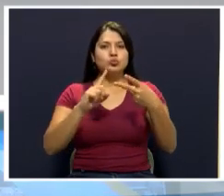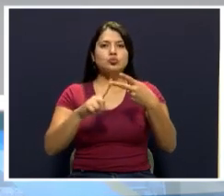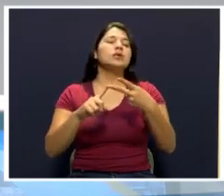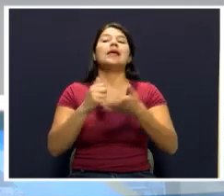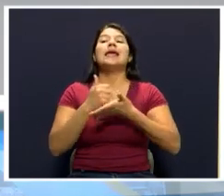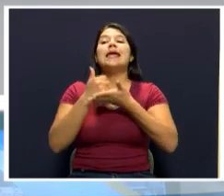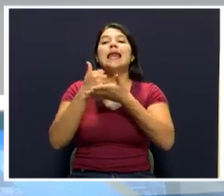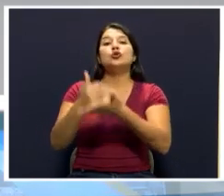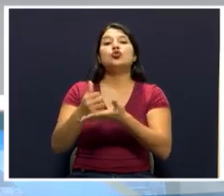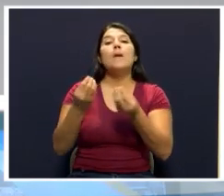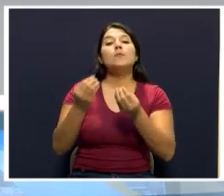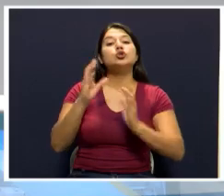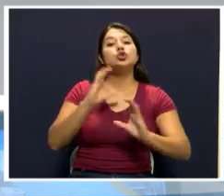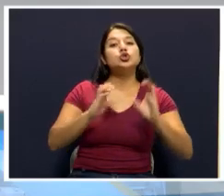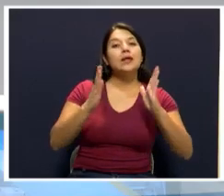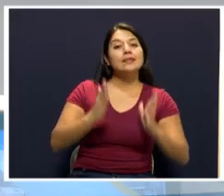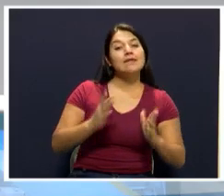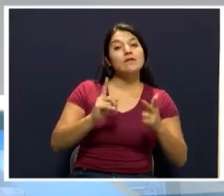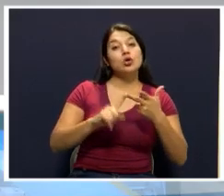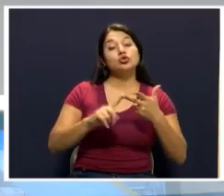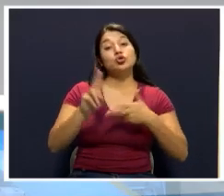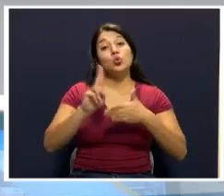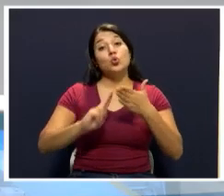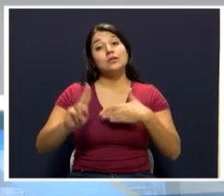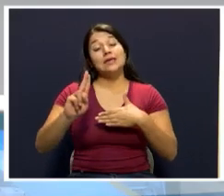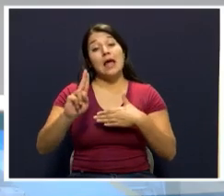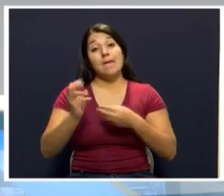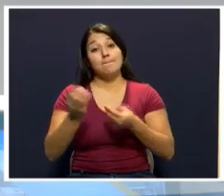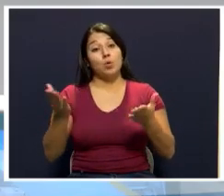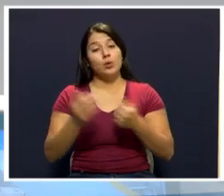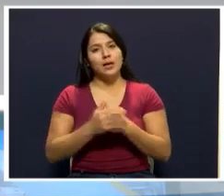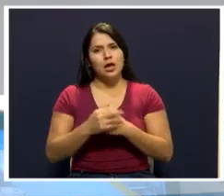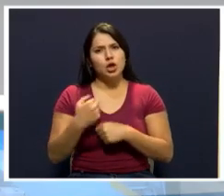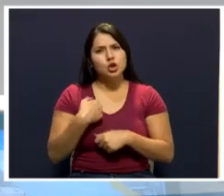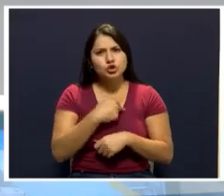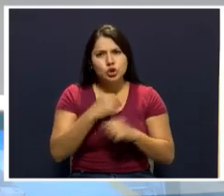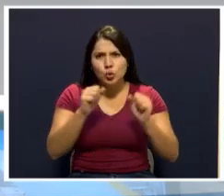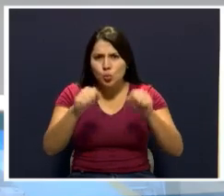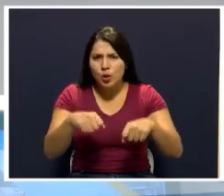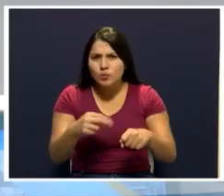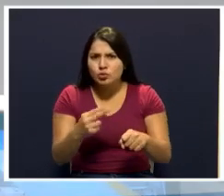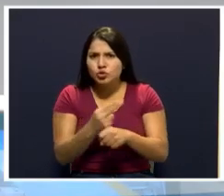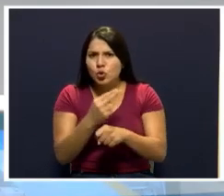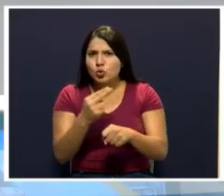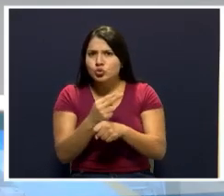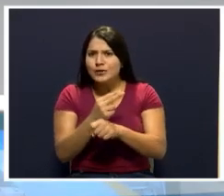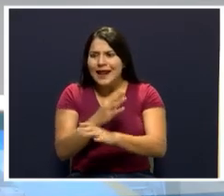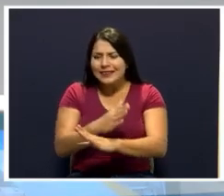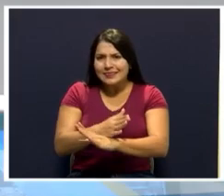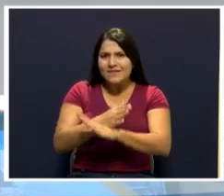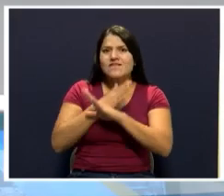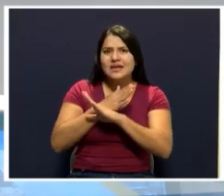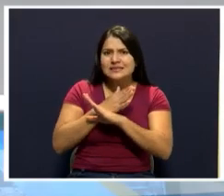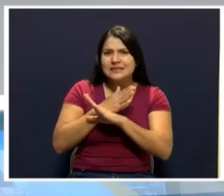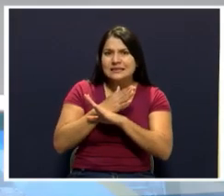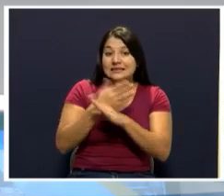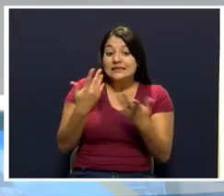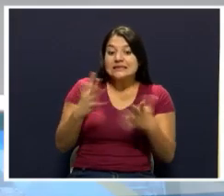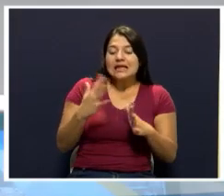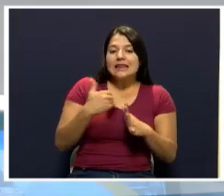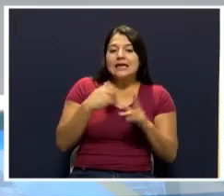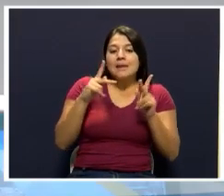científicos y de las universidades públicas. ¿Podemos usar los anticuerpos que generan las personas ya curadas del